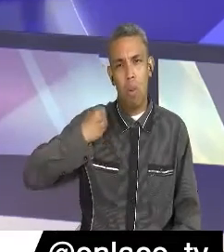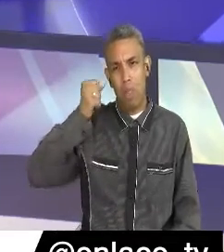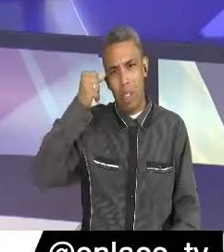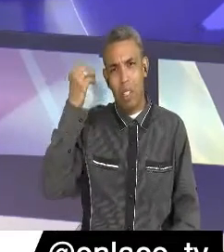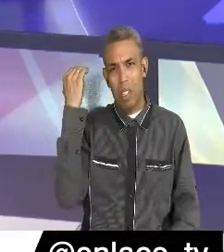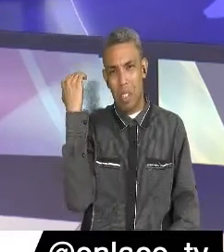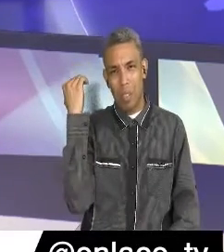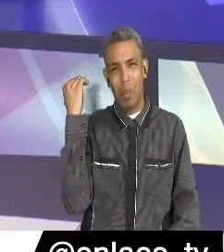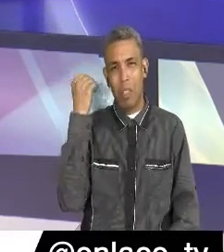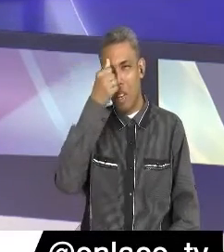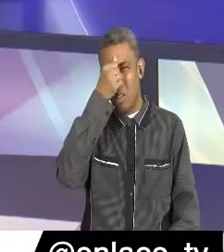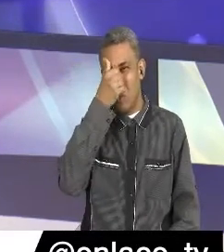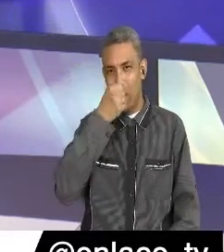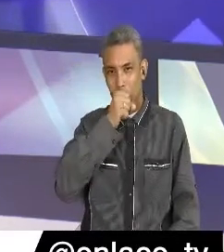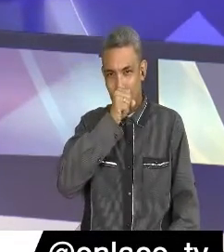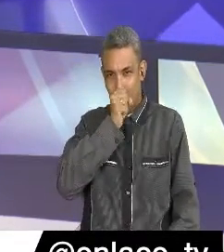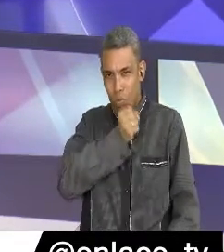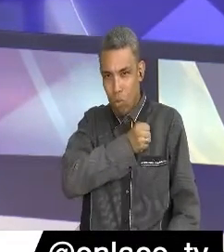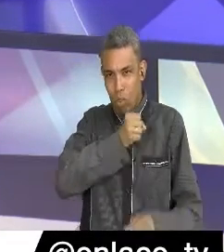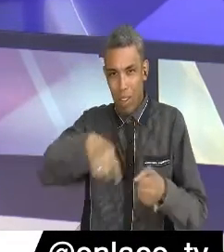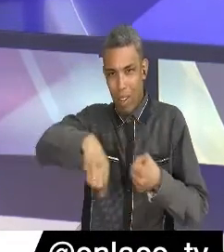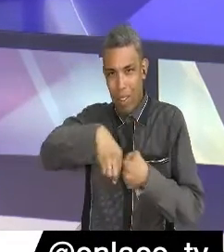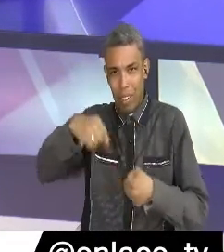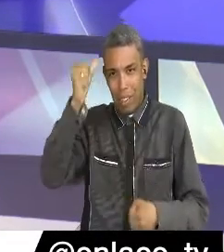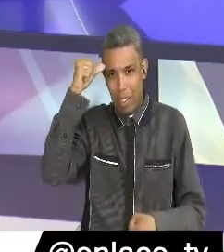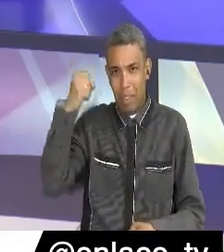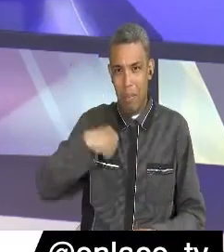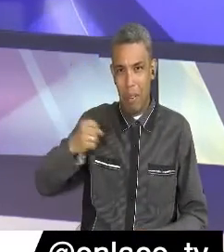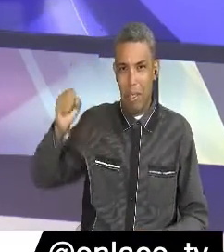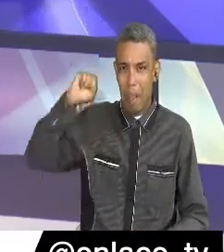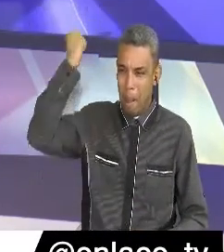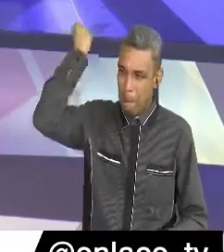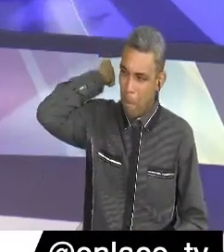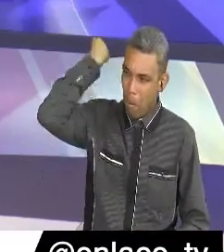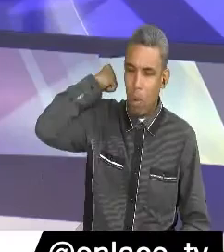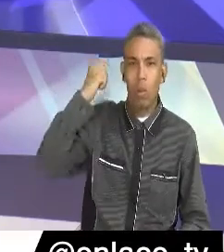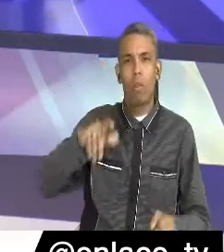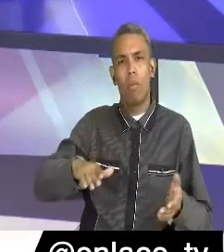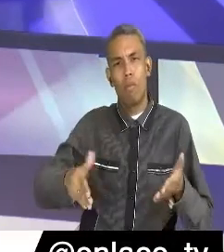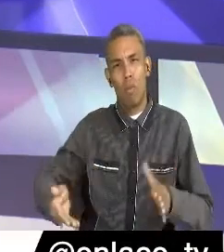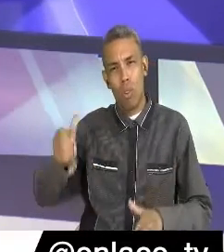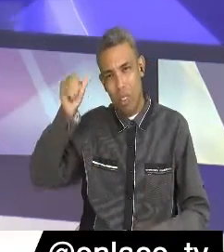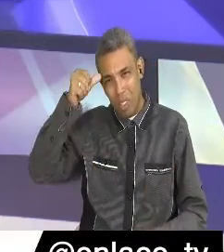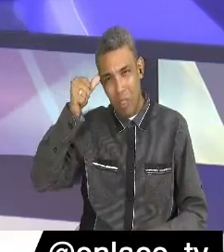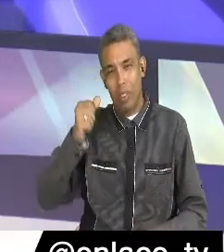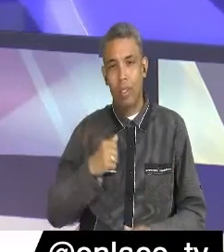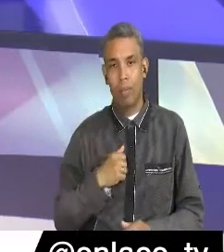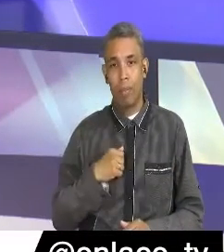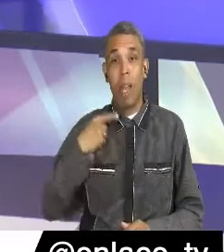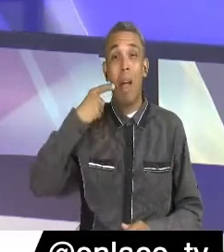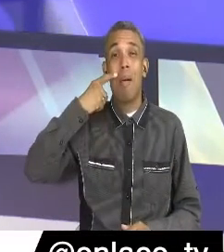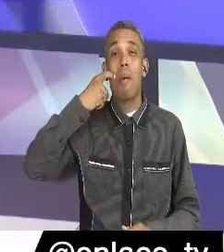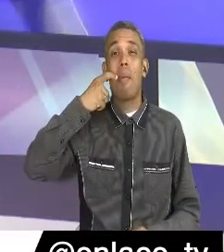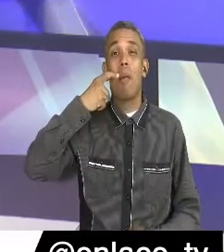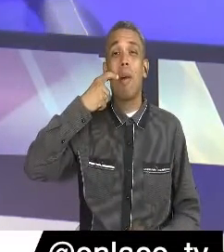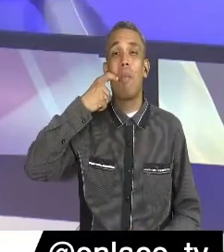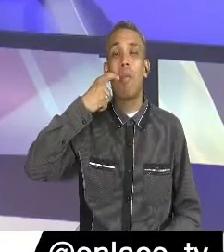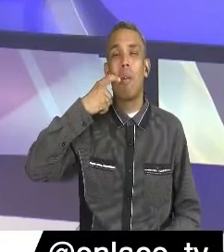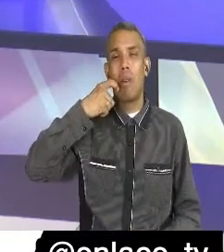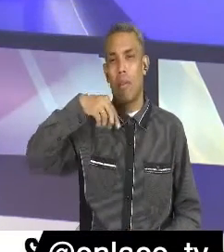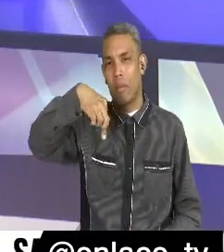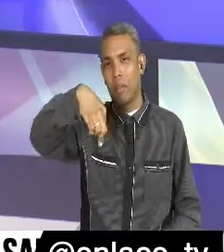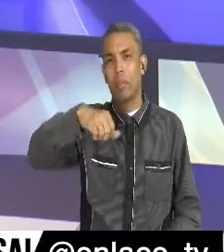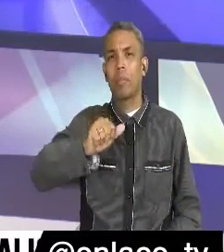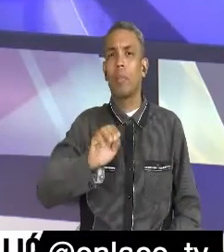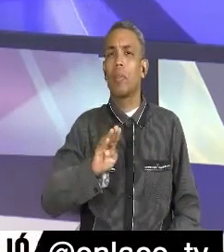asesinado, el hincha del Alianza Petrolera. Hablamos con Pablo, el papá de Carlos Viviescas. El hombre, en medio